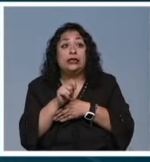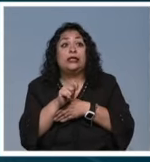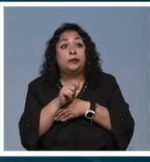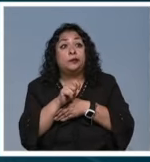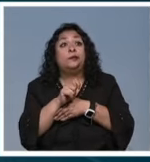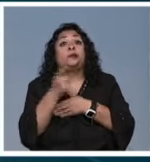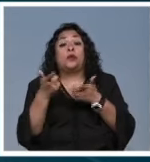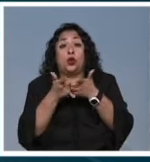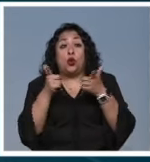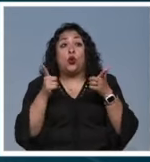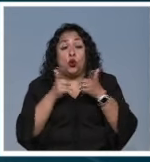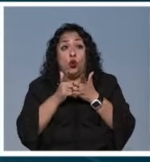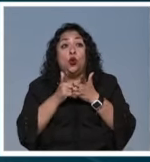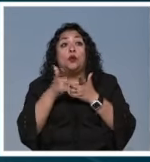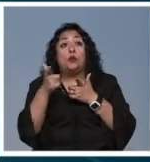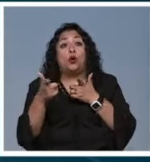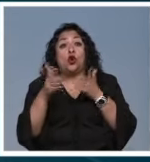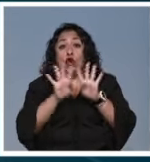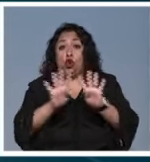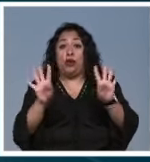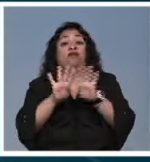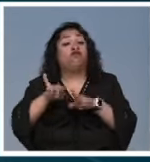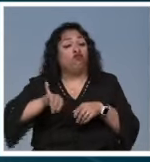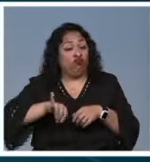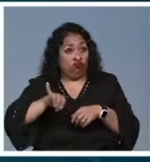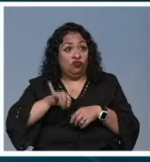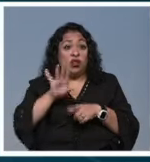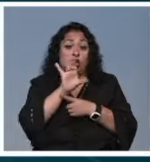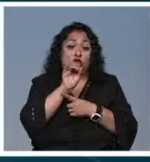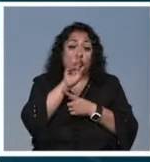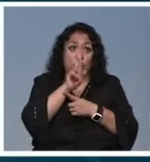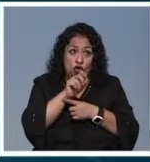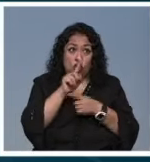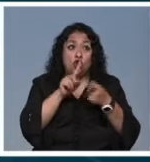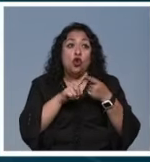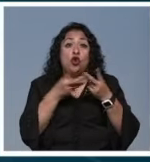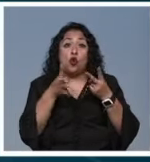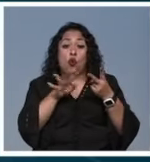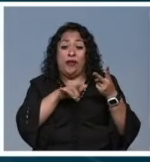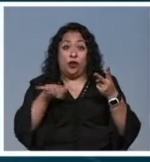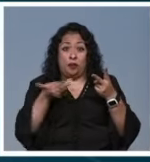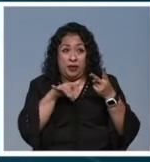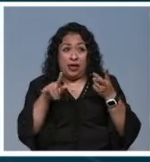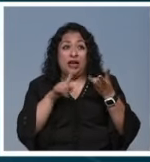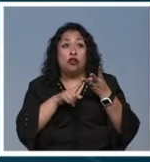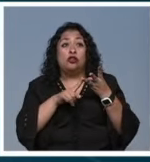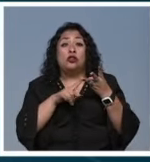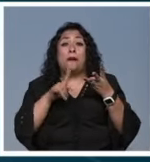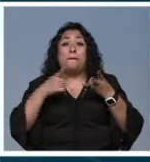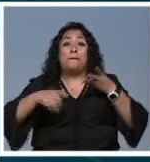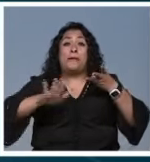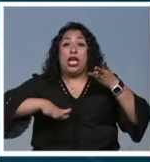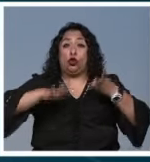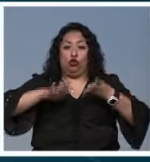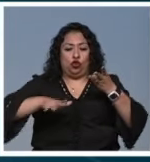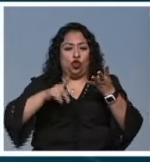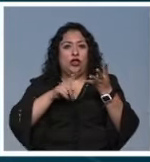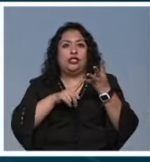el grupo, que es una orquestación bastante interesante. Coro, 4 pianos, orquesta de percusiones